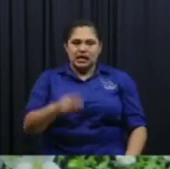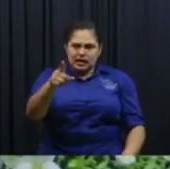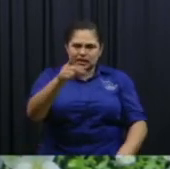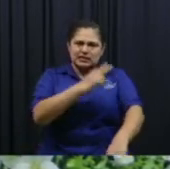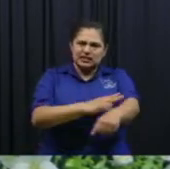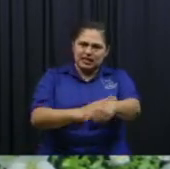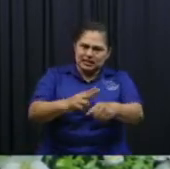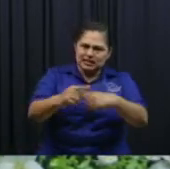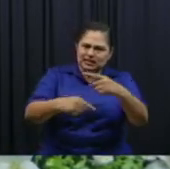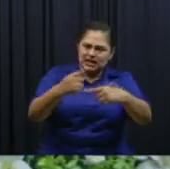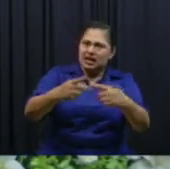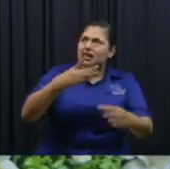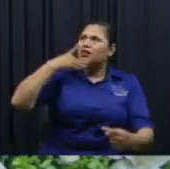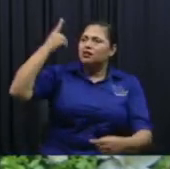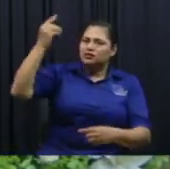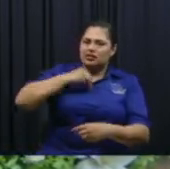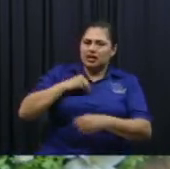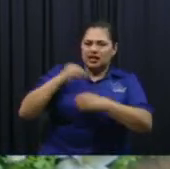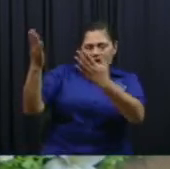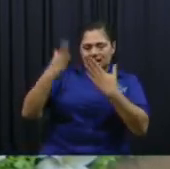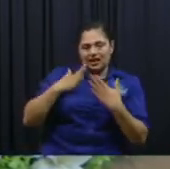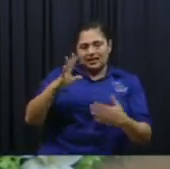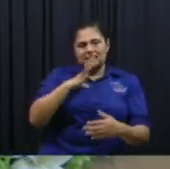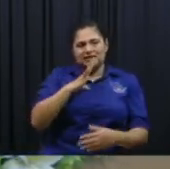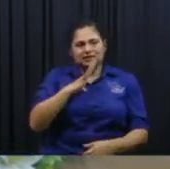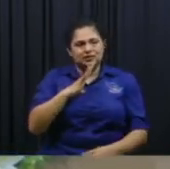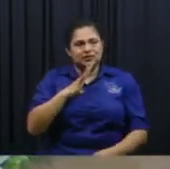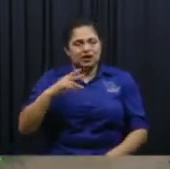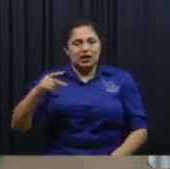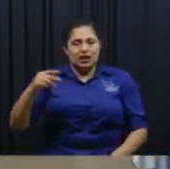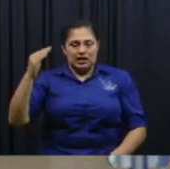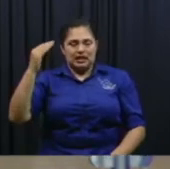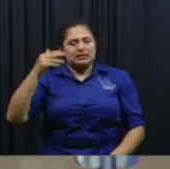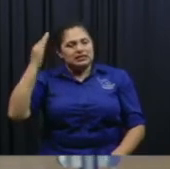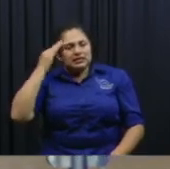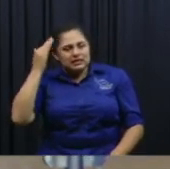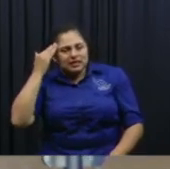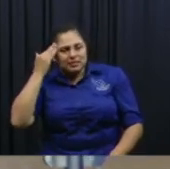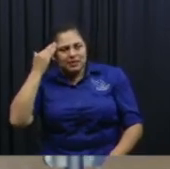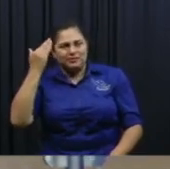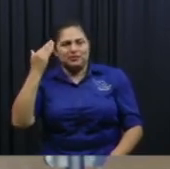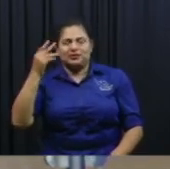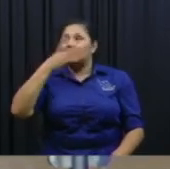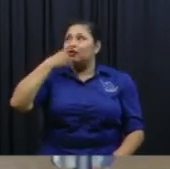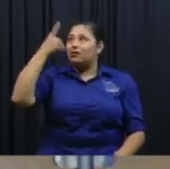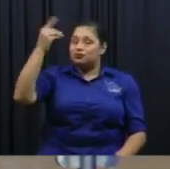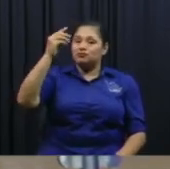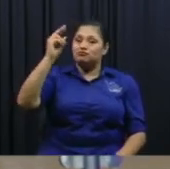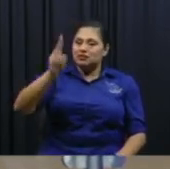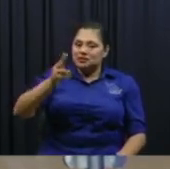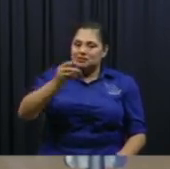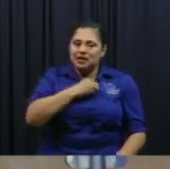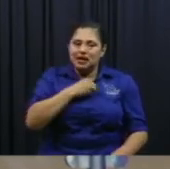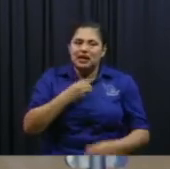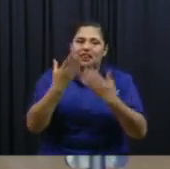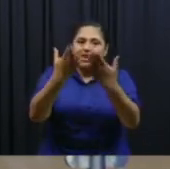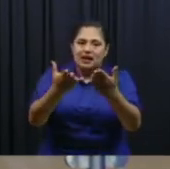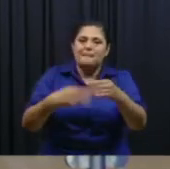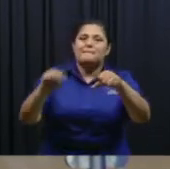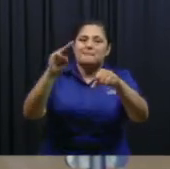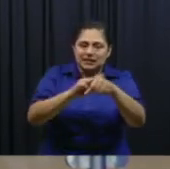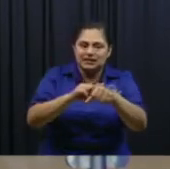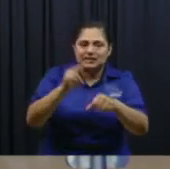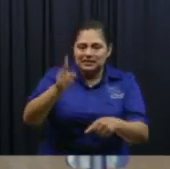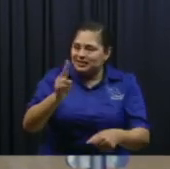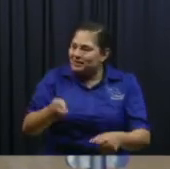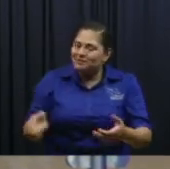que tengamos plenitud en nuestra mente de saber que Dios siempre te quiere dar más siempre